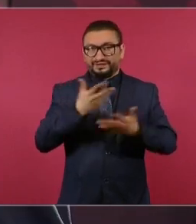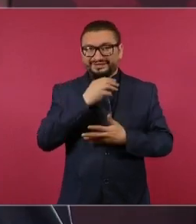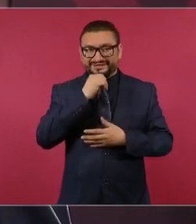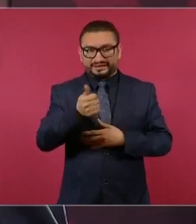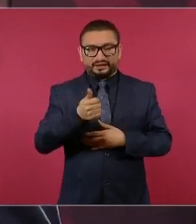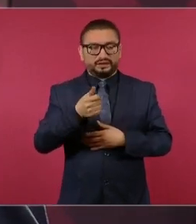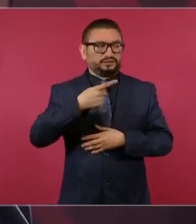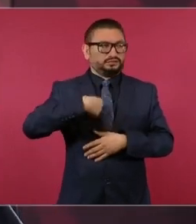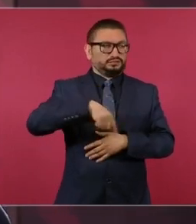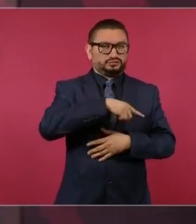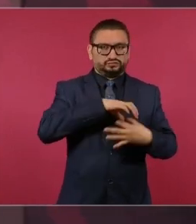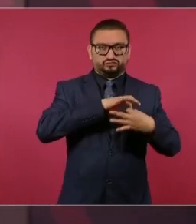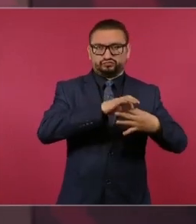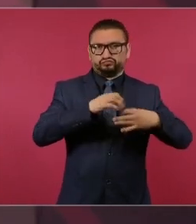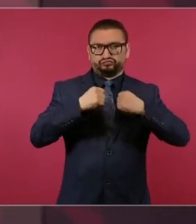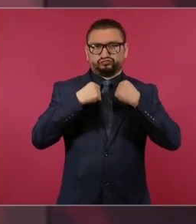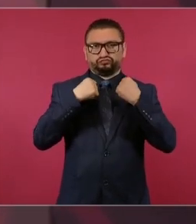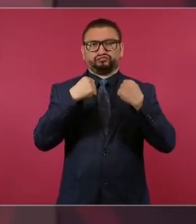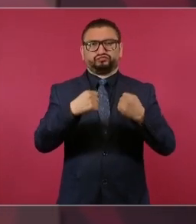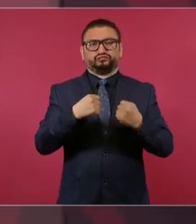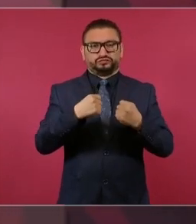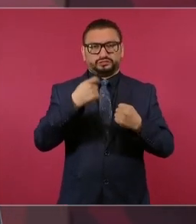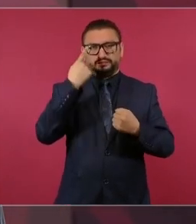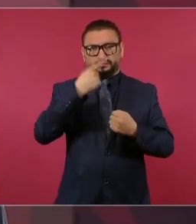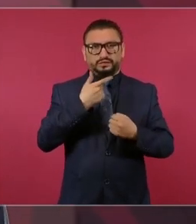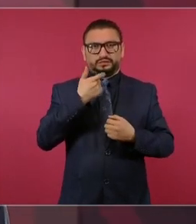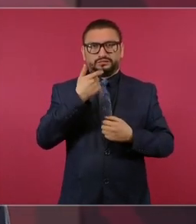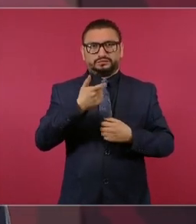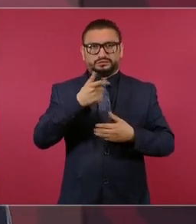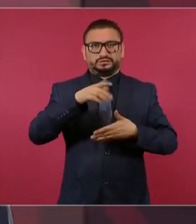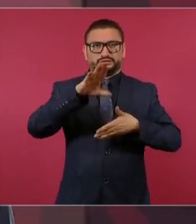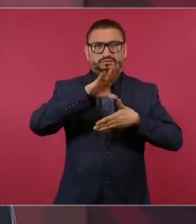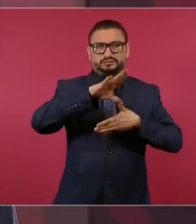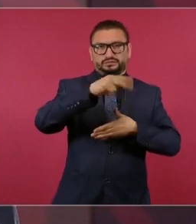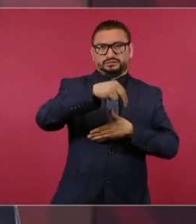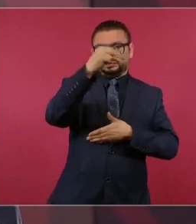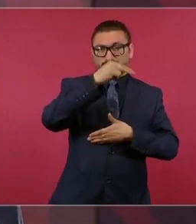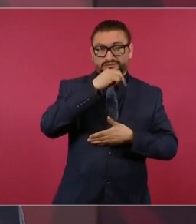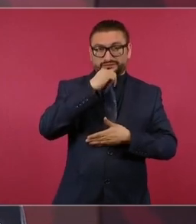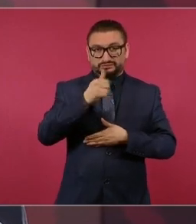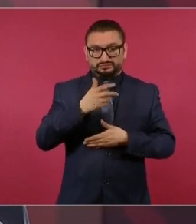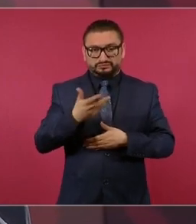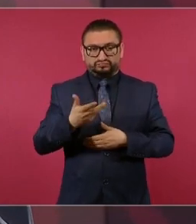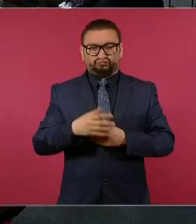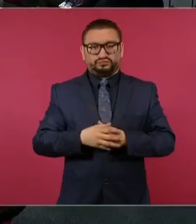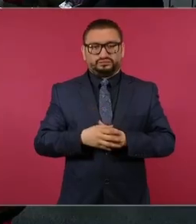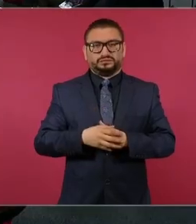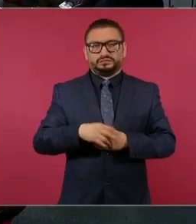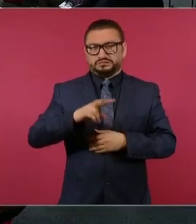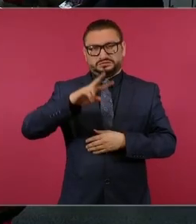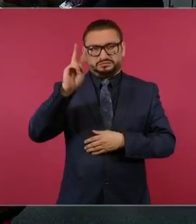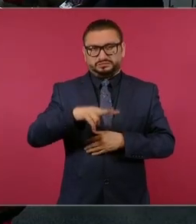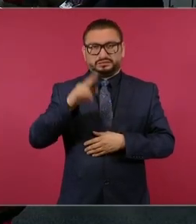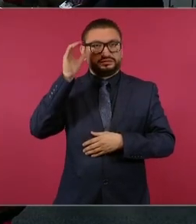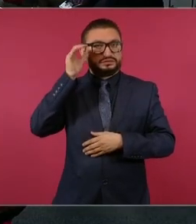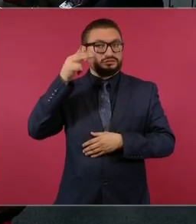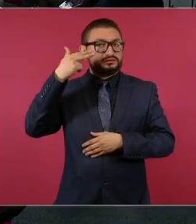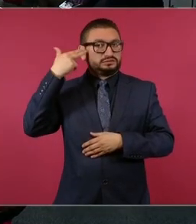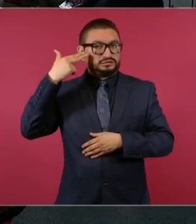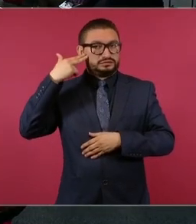por fortalecer la economía de América del Norte, lo cierto es que China